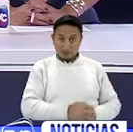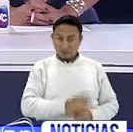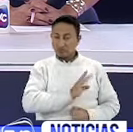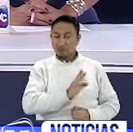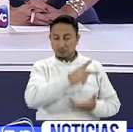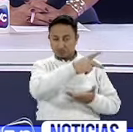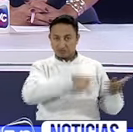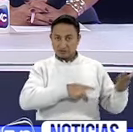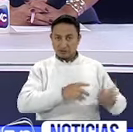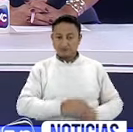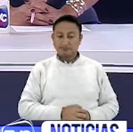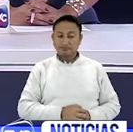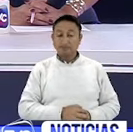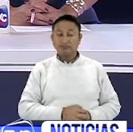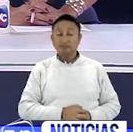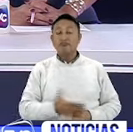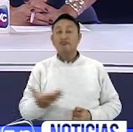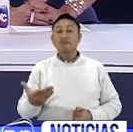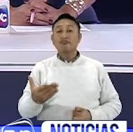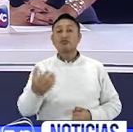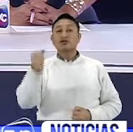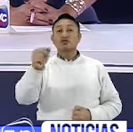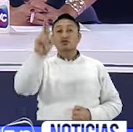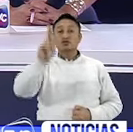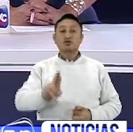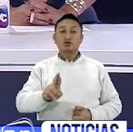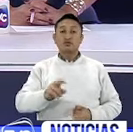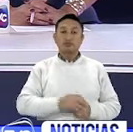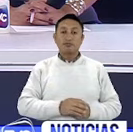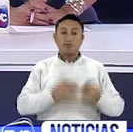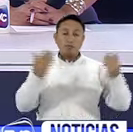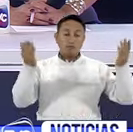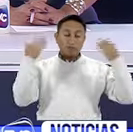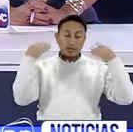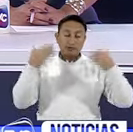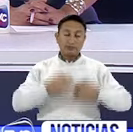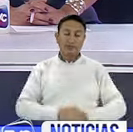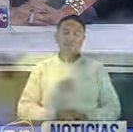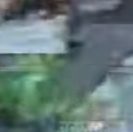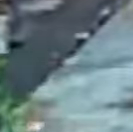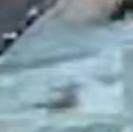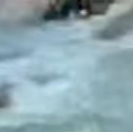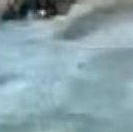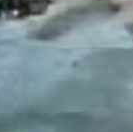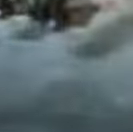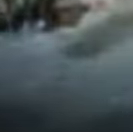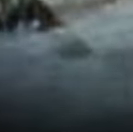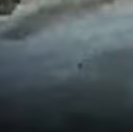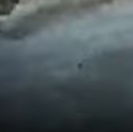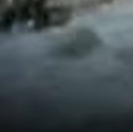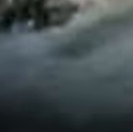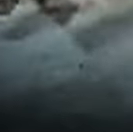el negocio. Esto ocurrió en el suroeste de la ciudad de Guayaquil.